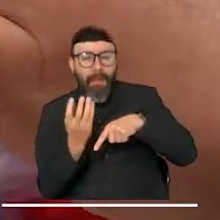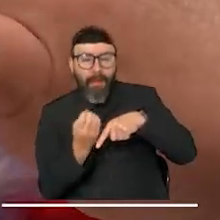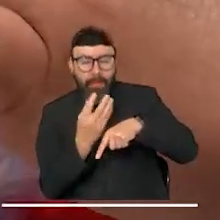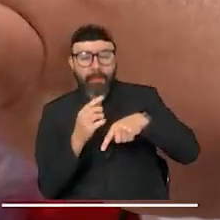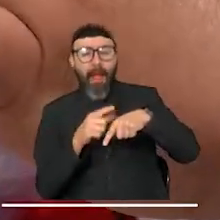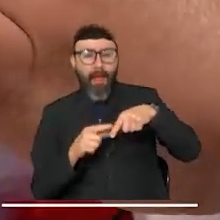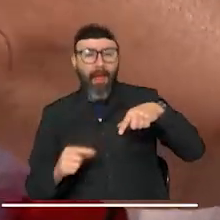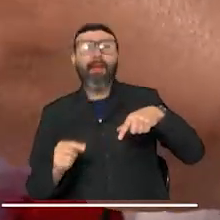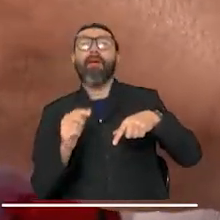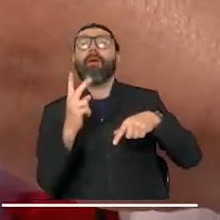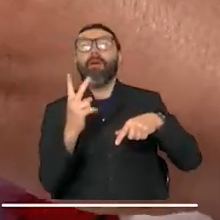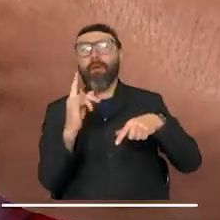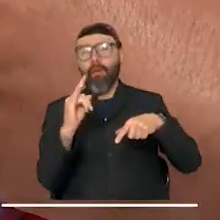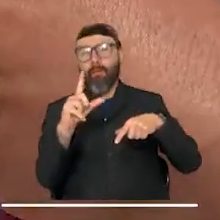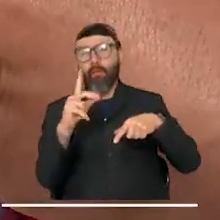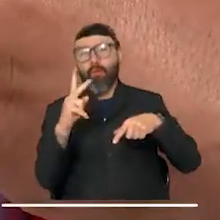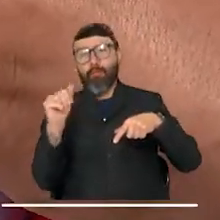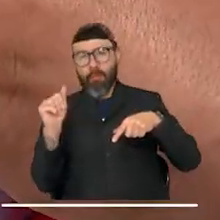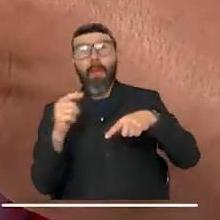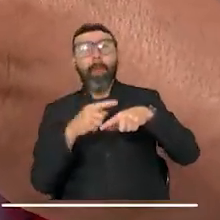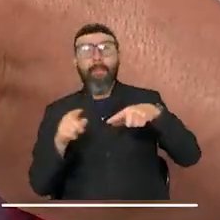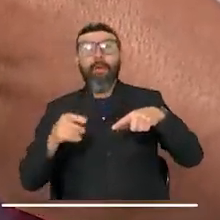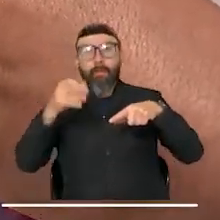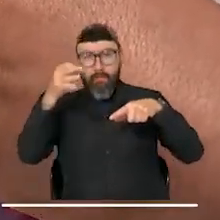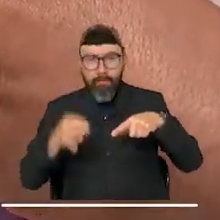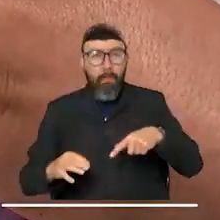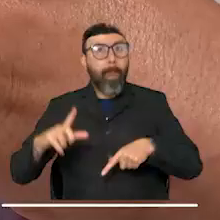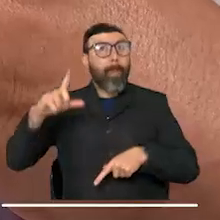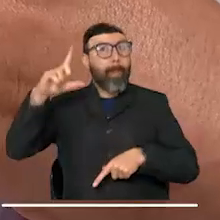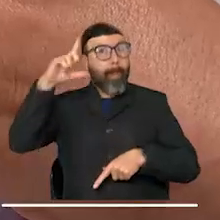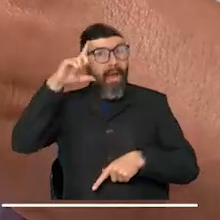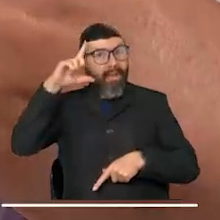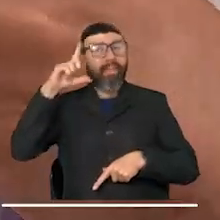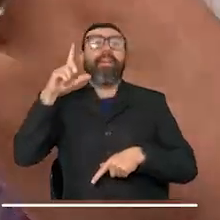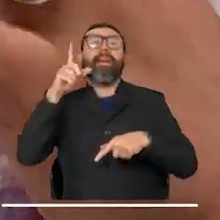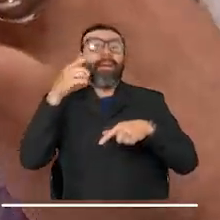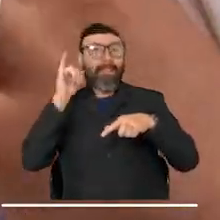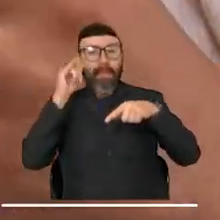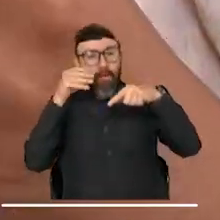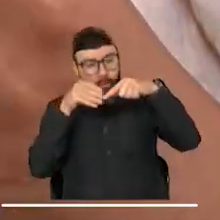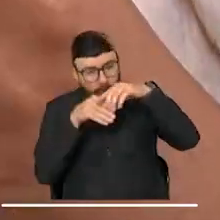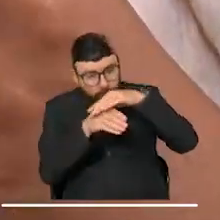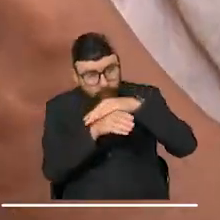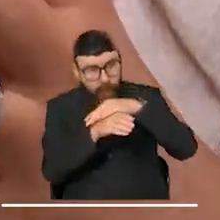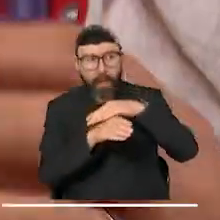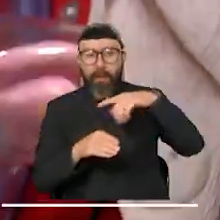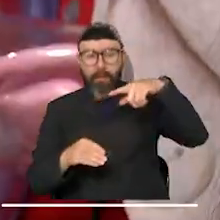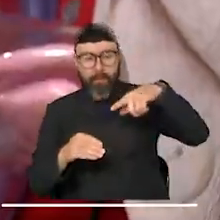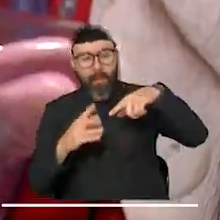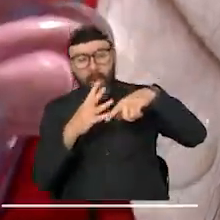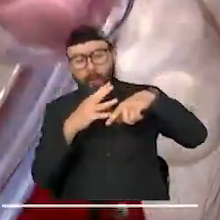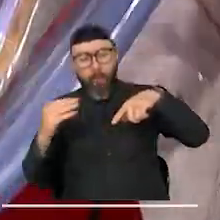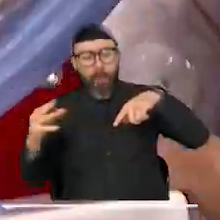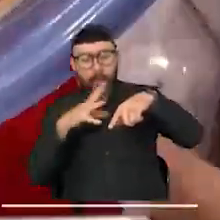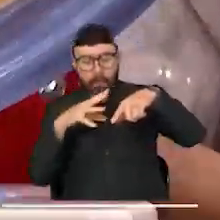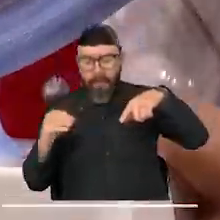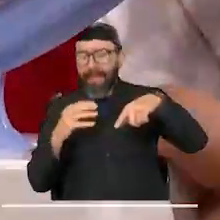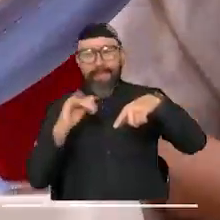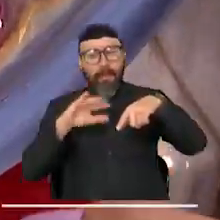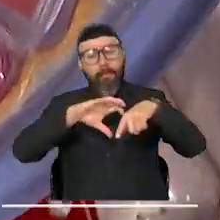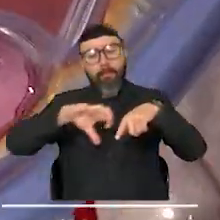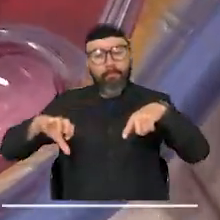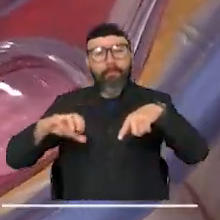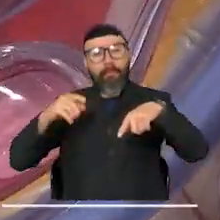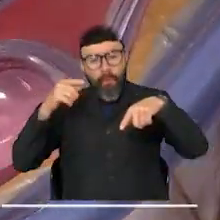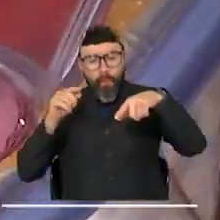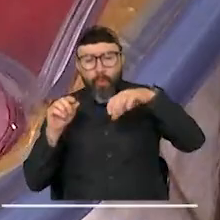cuando yo quiero hablar de mi vagina hablo de mi vagina es lo que hay dentro quito la vulva y es esto es